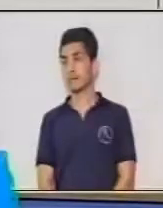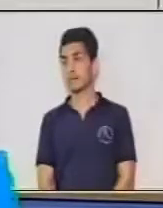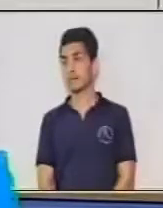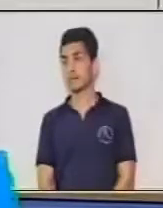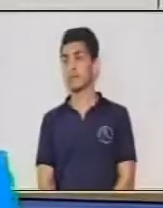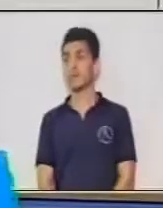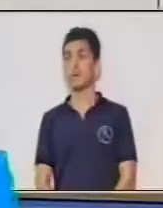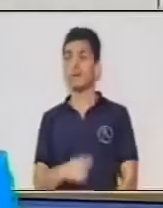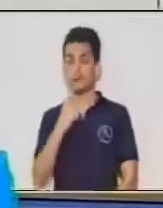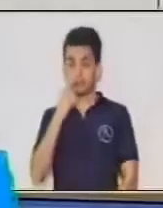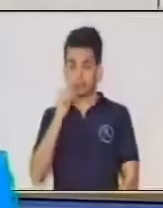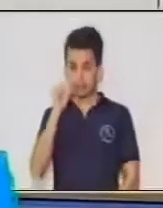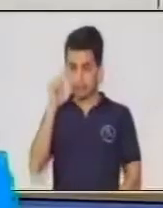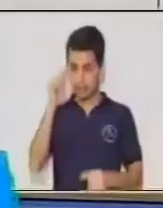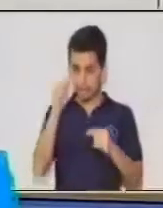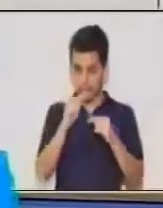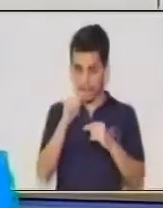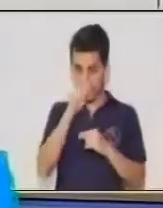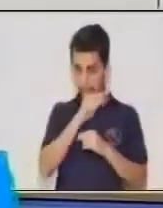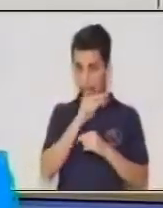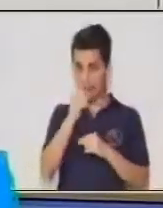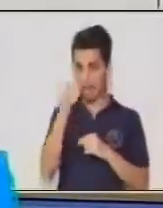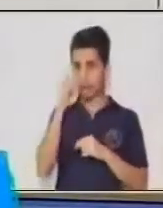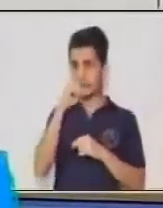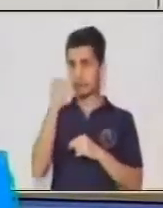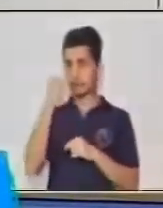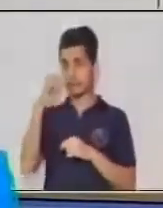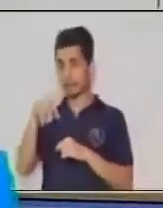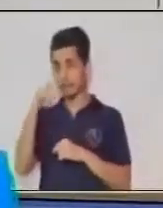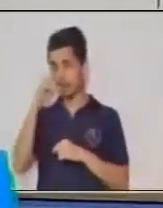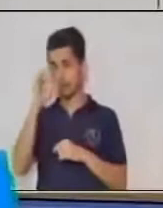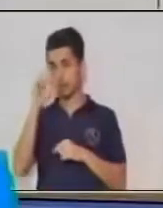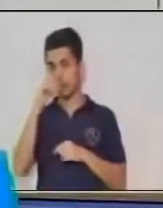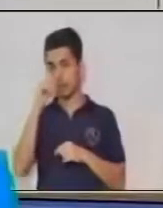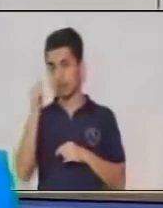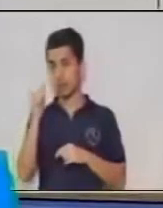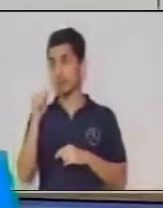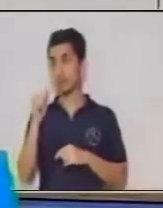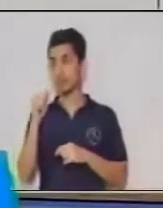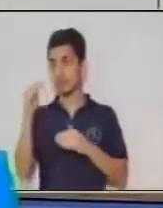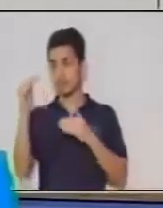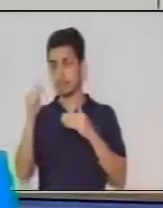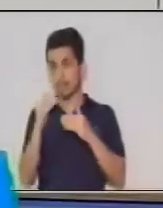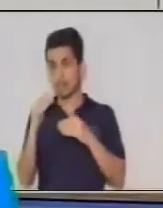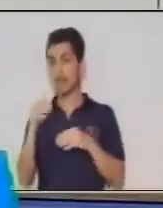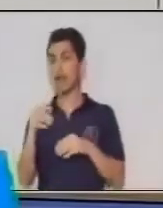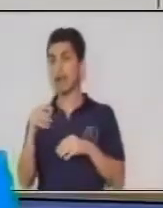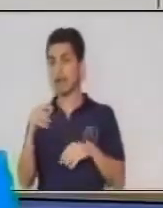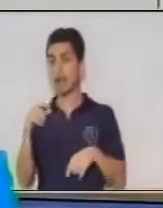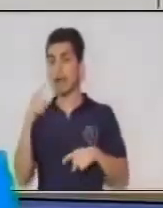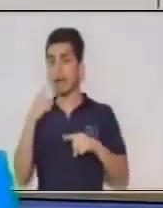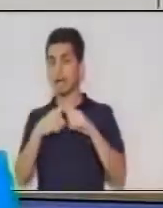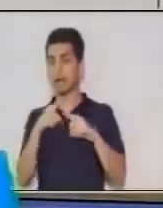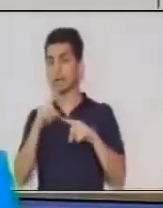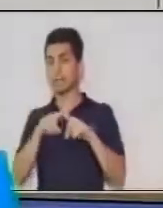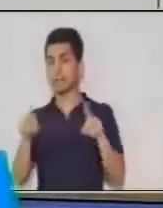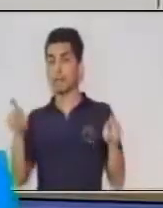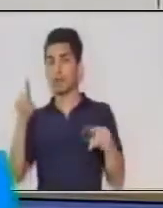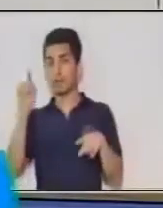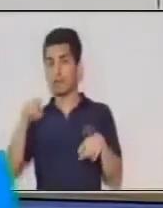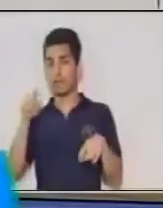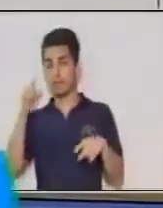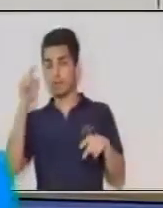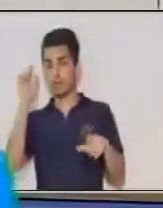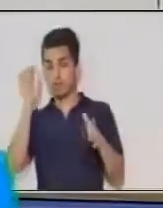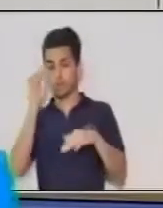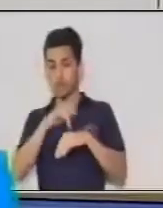Acercándonos a la asíntota y acercándonos al eje X. Pero tocando el valor y igual a